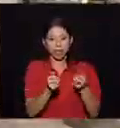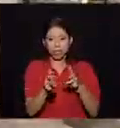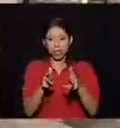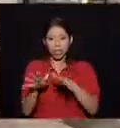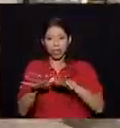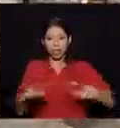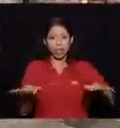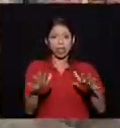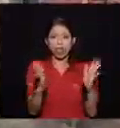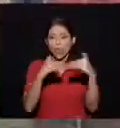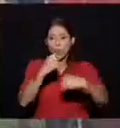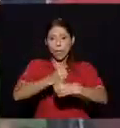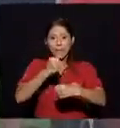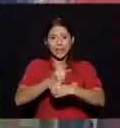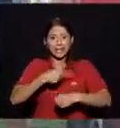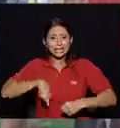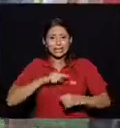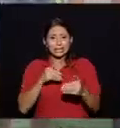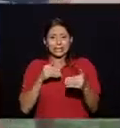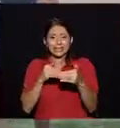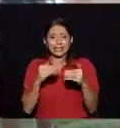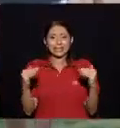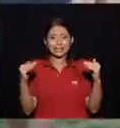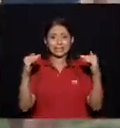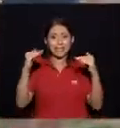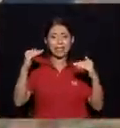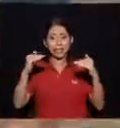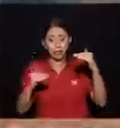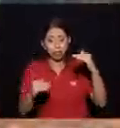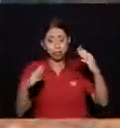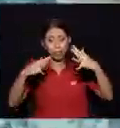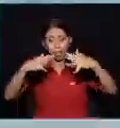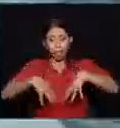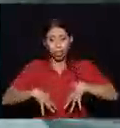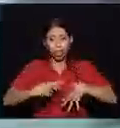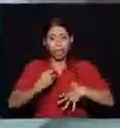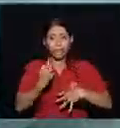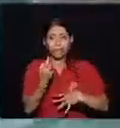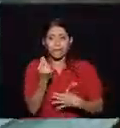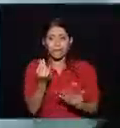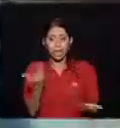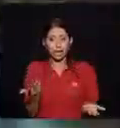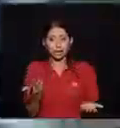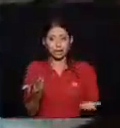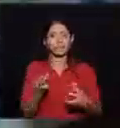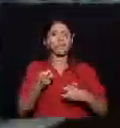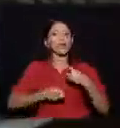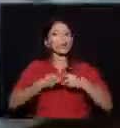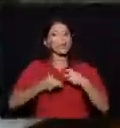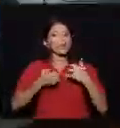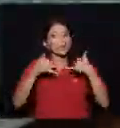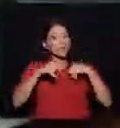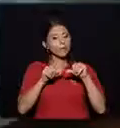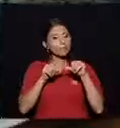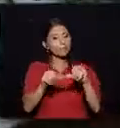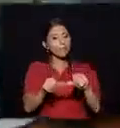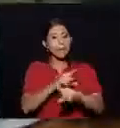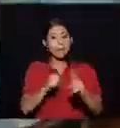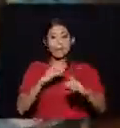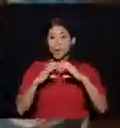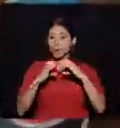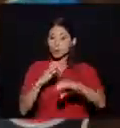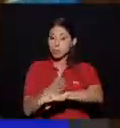el desempleo y estamos al borde de un desequilibrio fiscal. Los problemas todavía se mantienen, pero la comunicación mejora